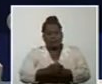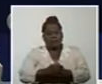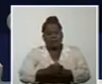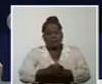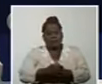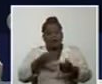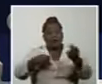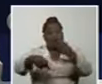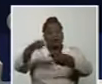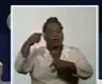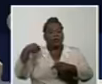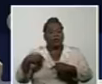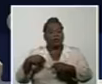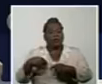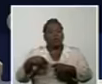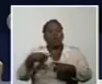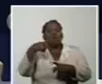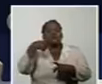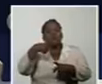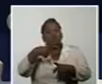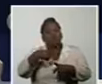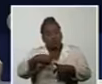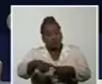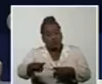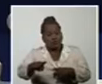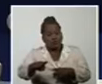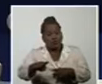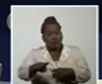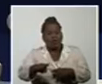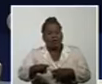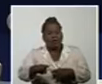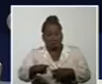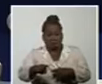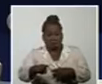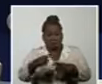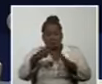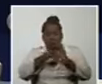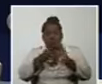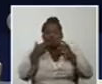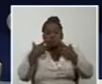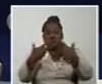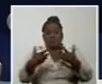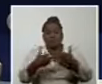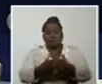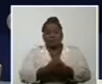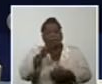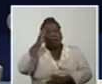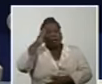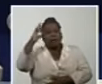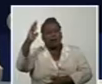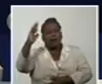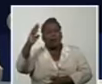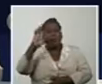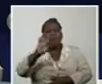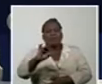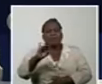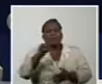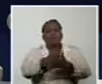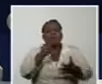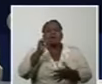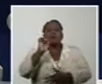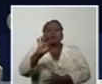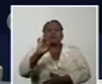ayer, otro indicador favorable. Recuerden que dijimos que se confirmaron 15